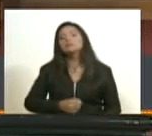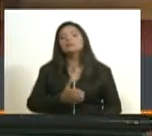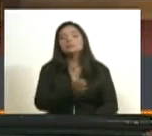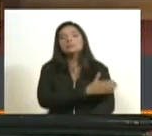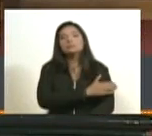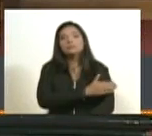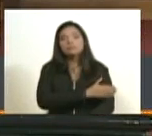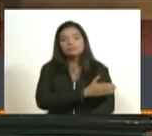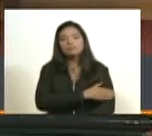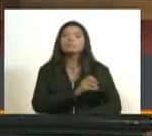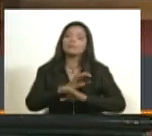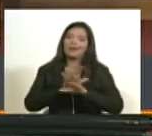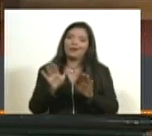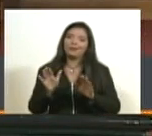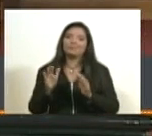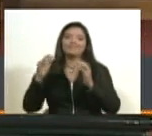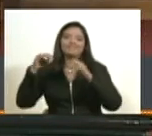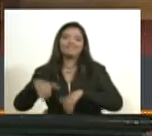ha afectado a la economía.